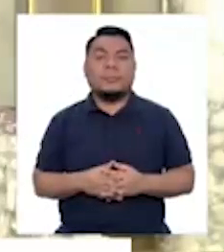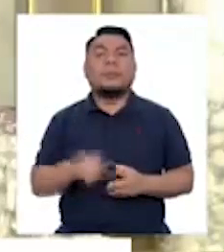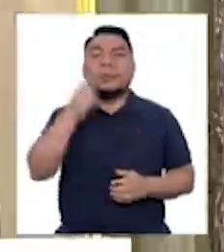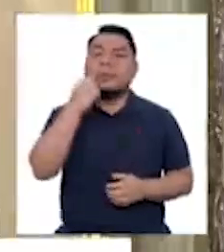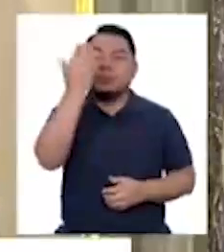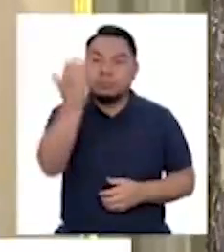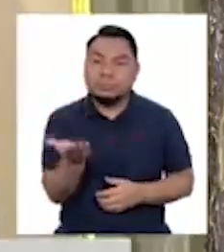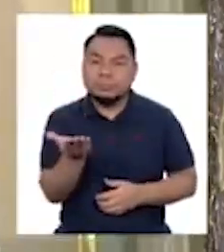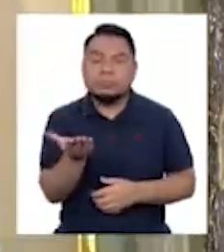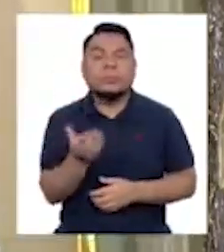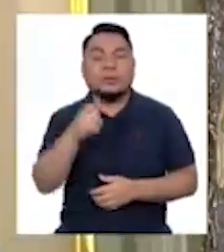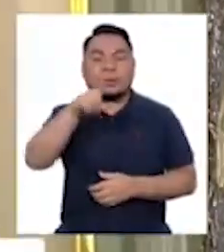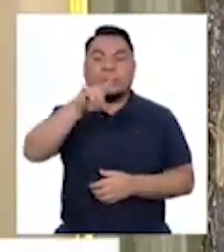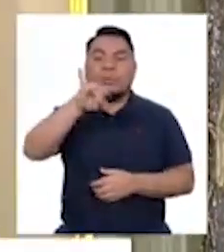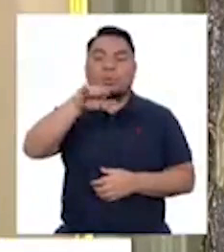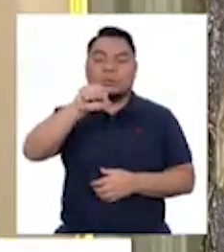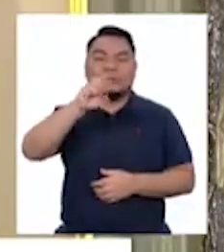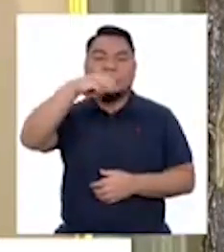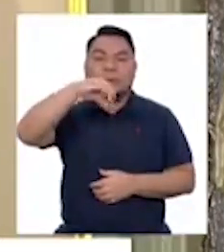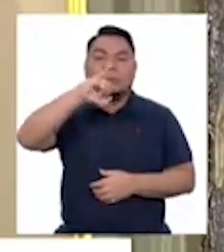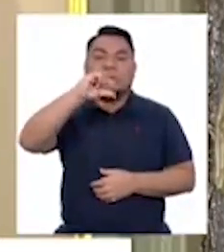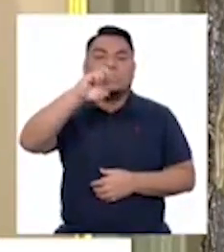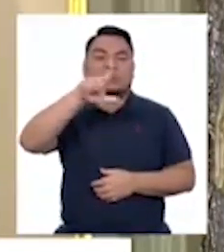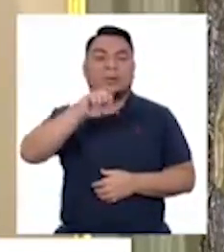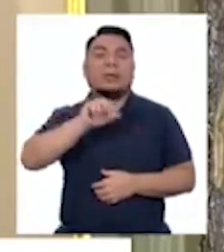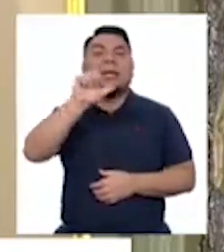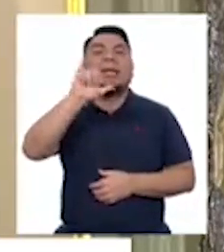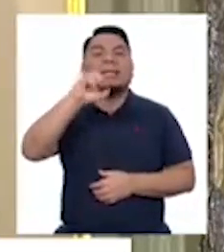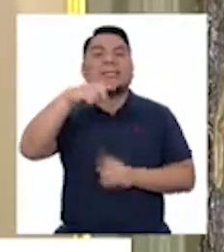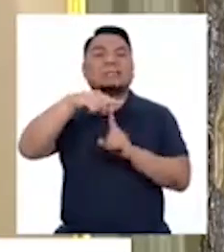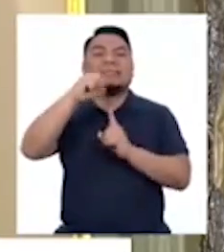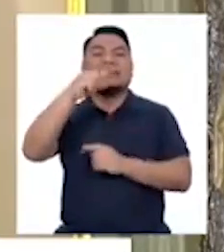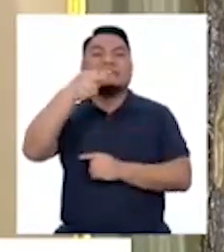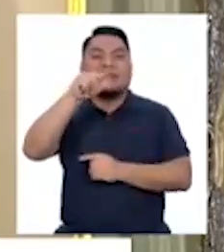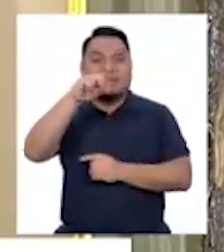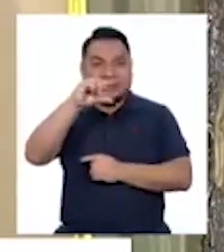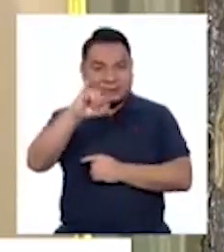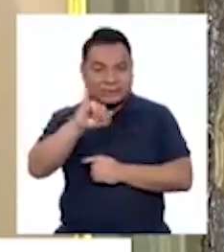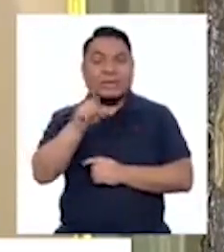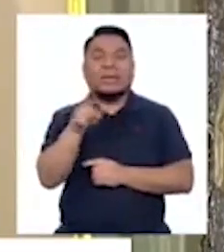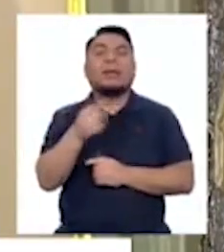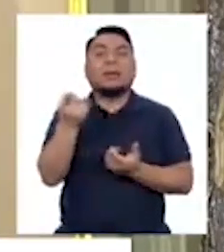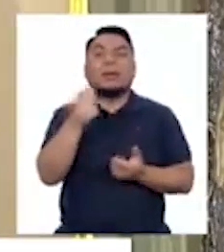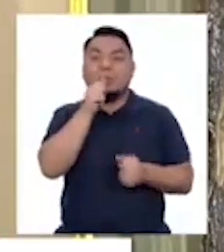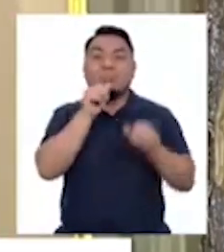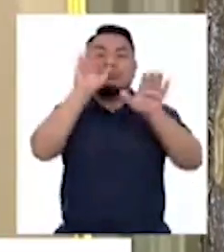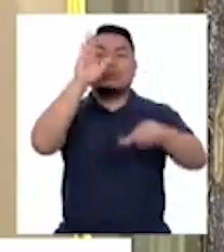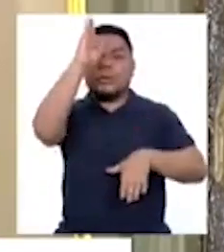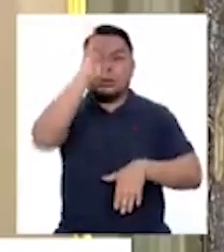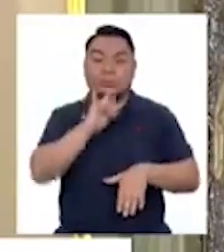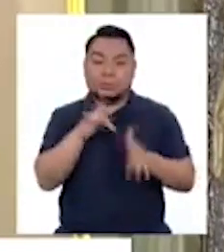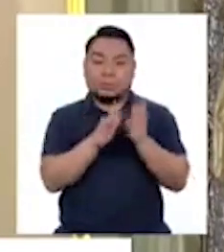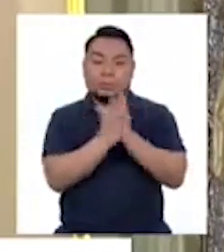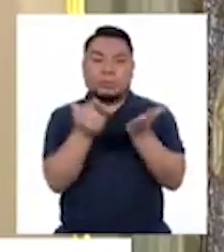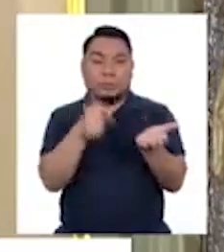Ciudadano Luis Miguel Inchaustegui Ceballos, juráis por Dios y estos santos